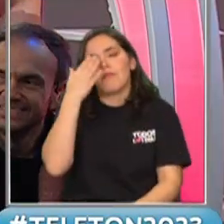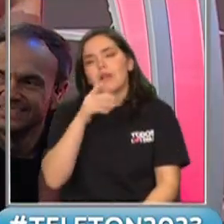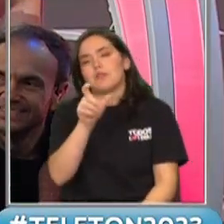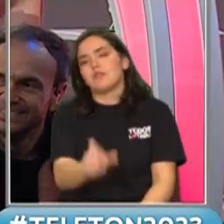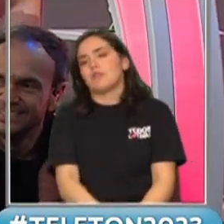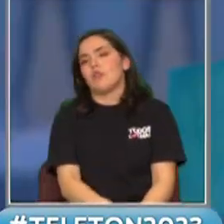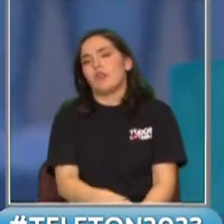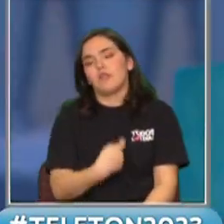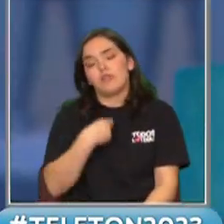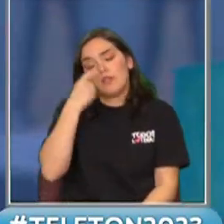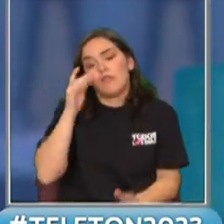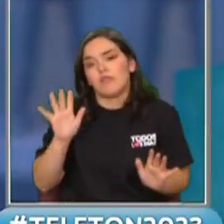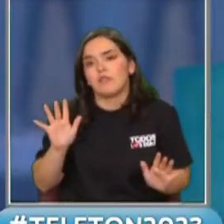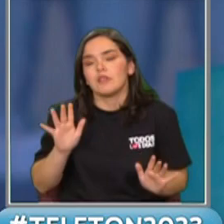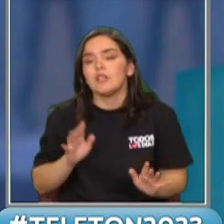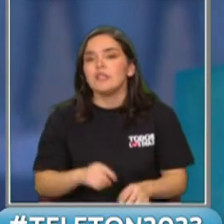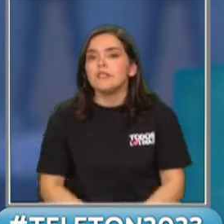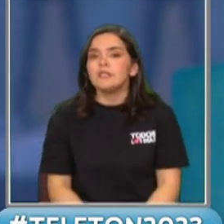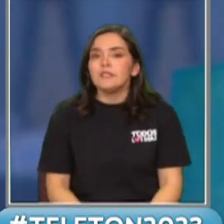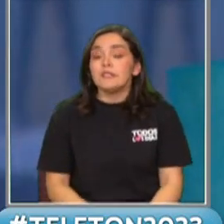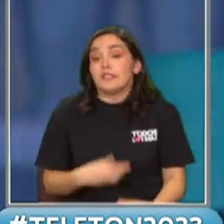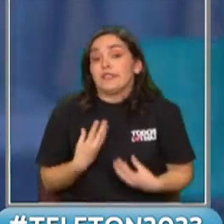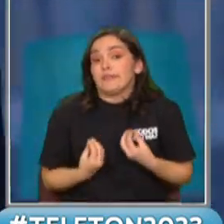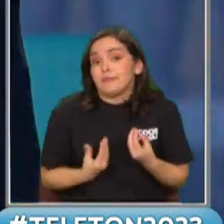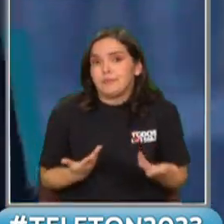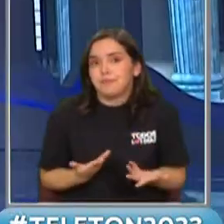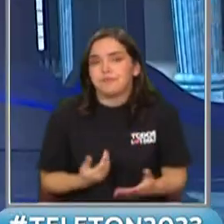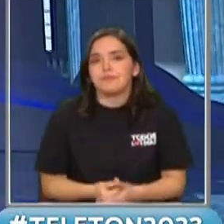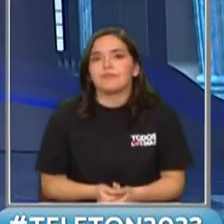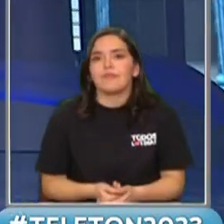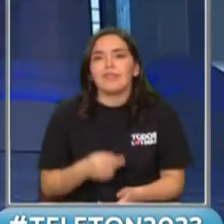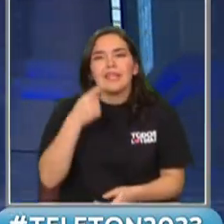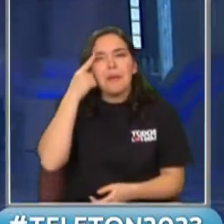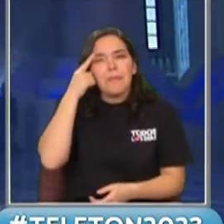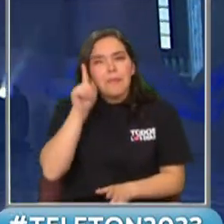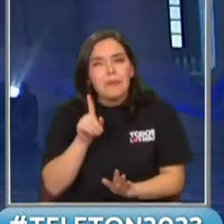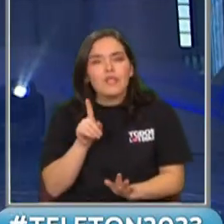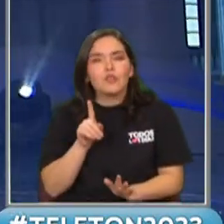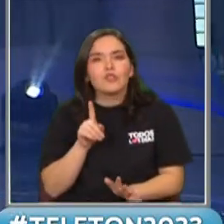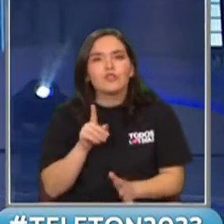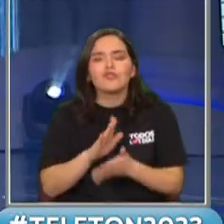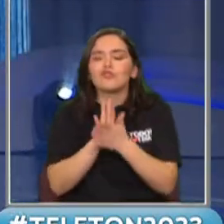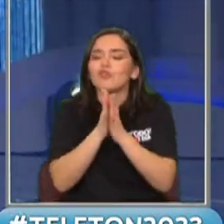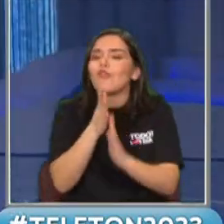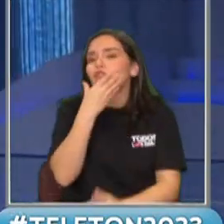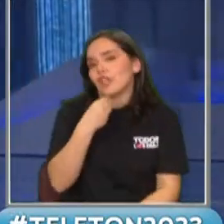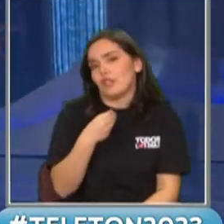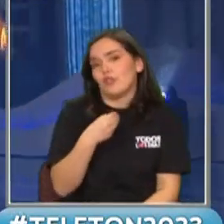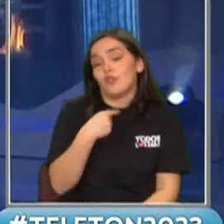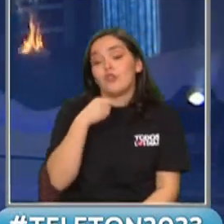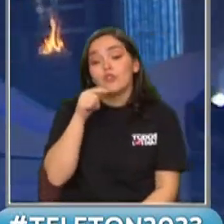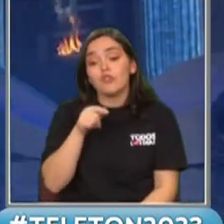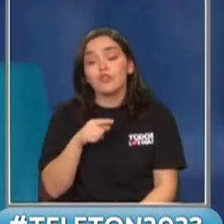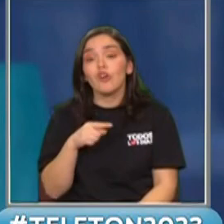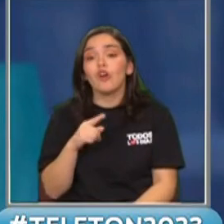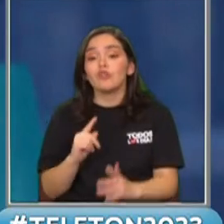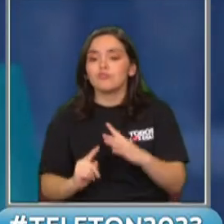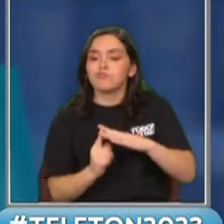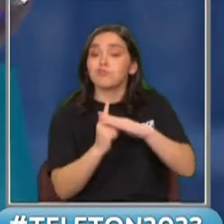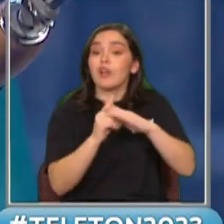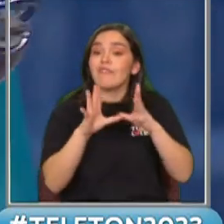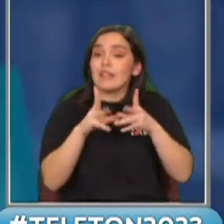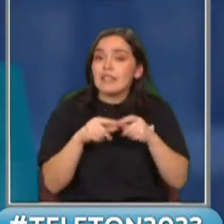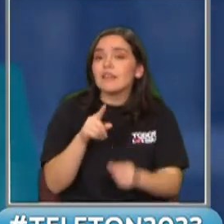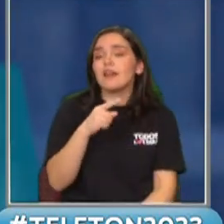yo entonces bueno eh pero Pero tod ha sido muy bonito Yo vengo una familia muy tradicional ustedes tienen